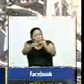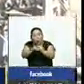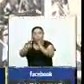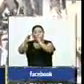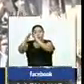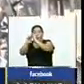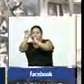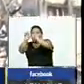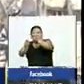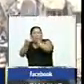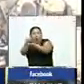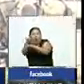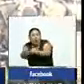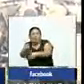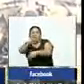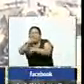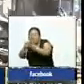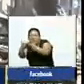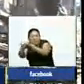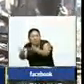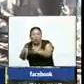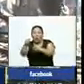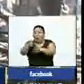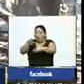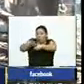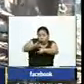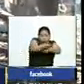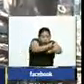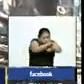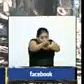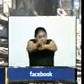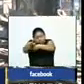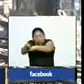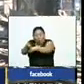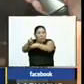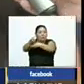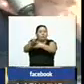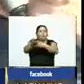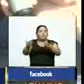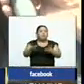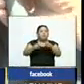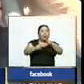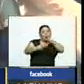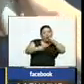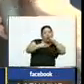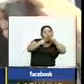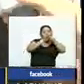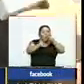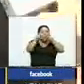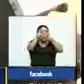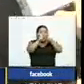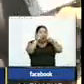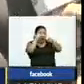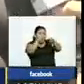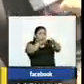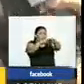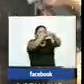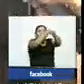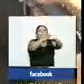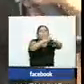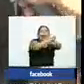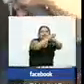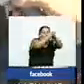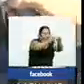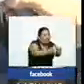una bodega de chatarras. Los bomberos hicieron todo lo posible por sofocar las llamas. Que por una columna que estaba allí de madera